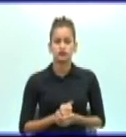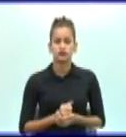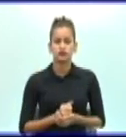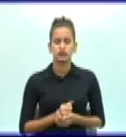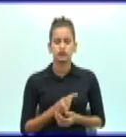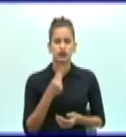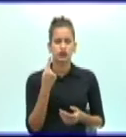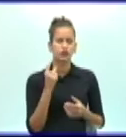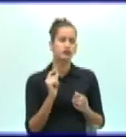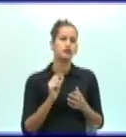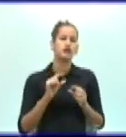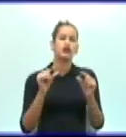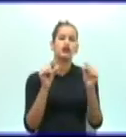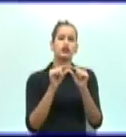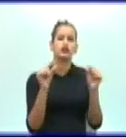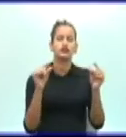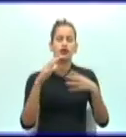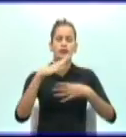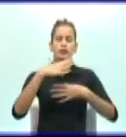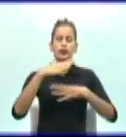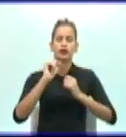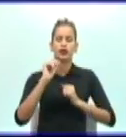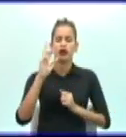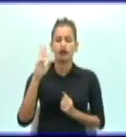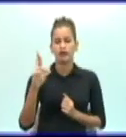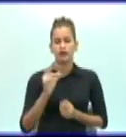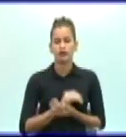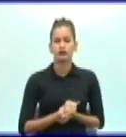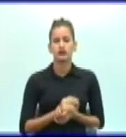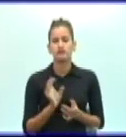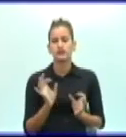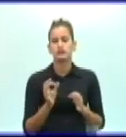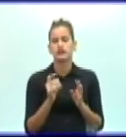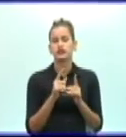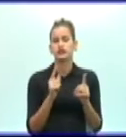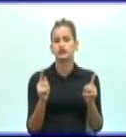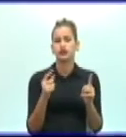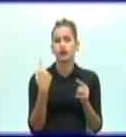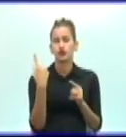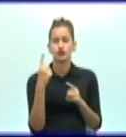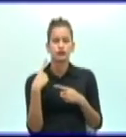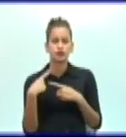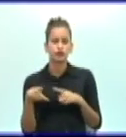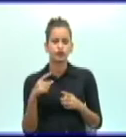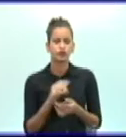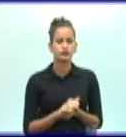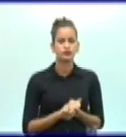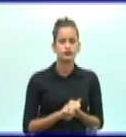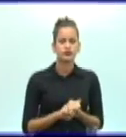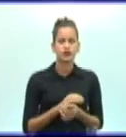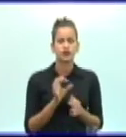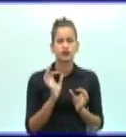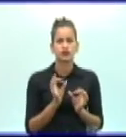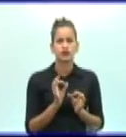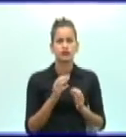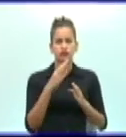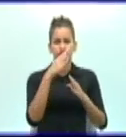están en una recta paralela a R, a igual distancia uno de otro, hacia el mismo